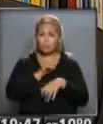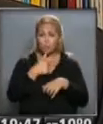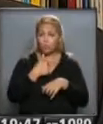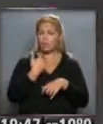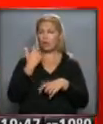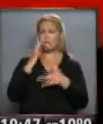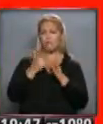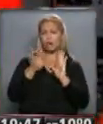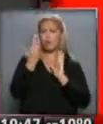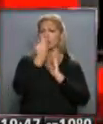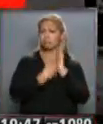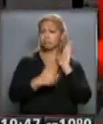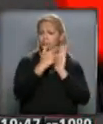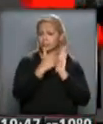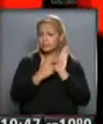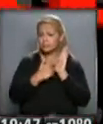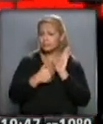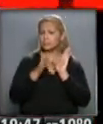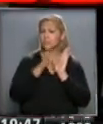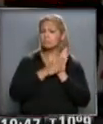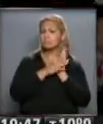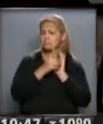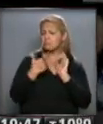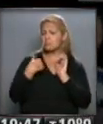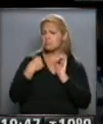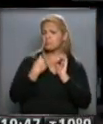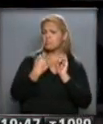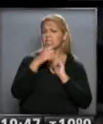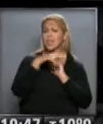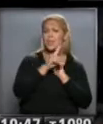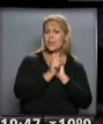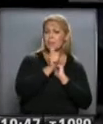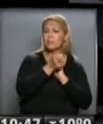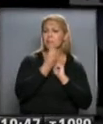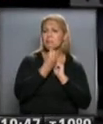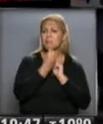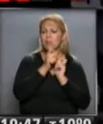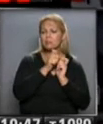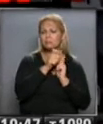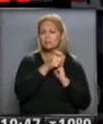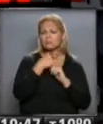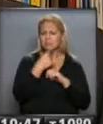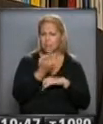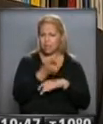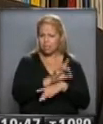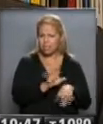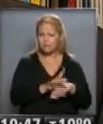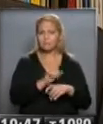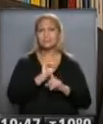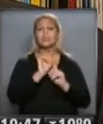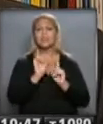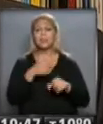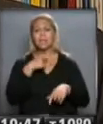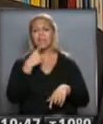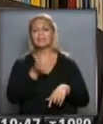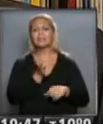momento, ningún dictamen, nada a consideración del directorio de la CNB en esta instancia, como quiero desmentir también, que se ha echado a